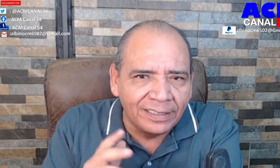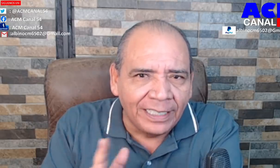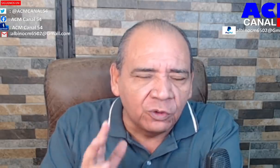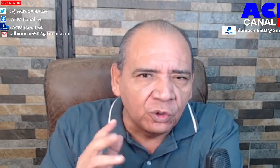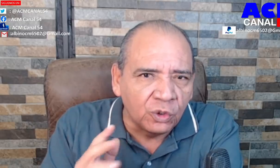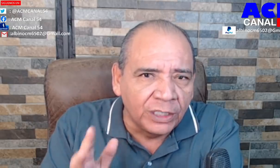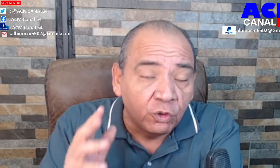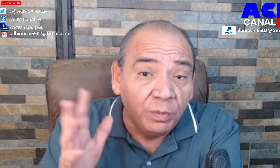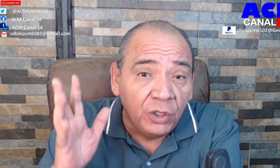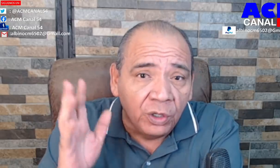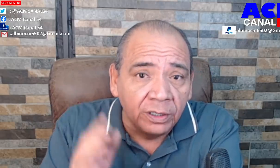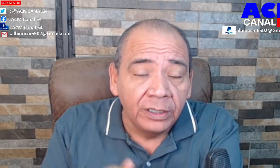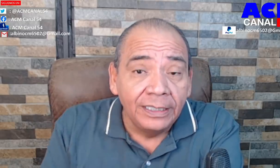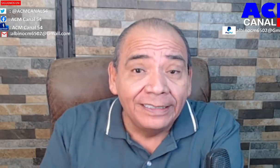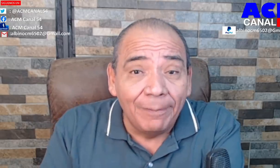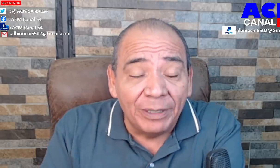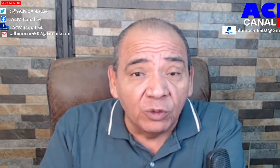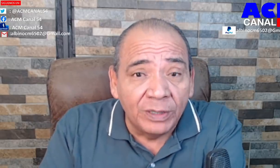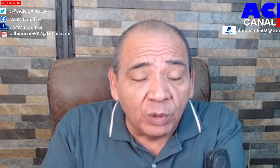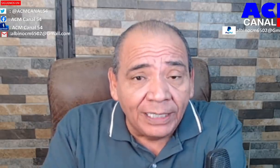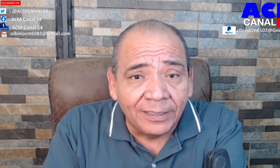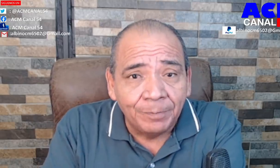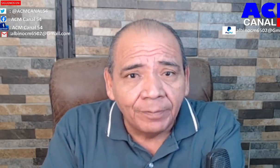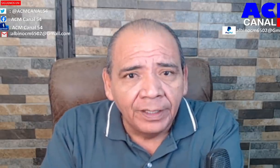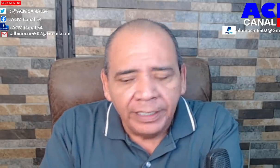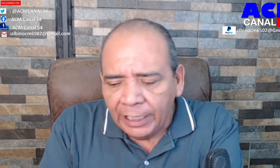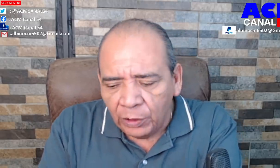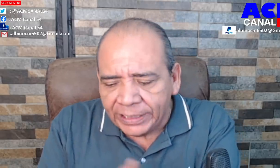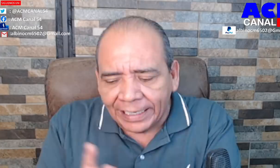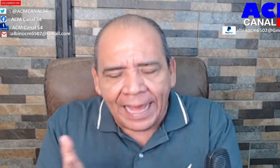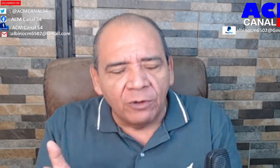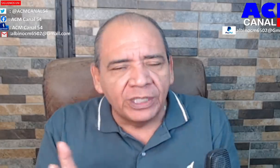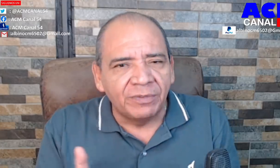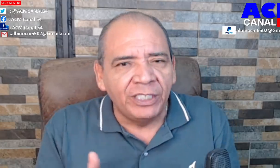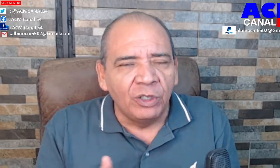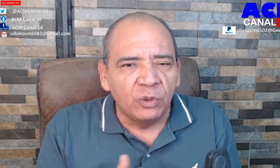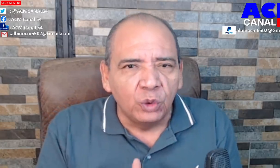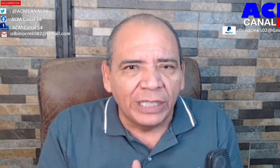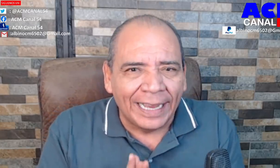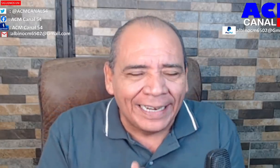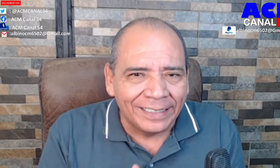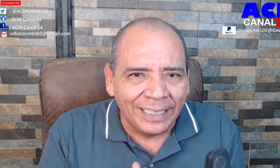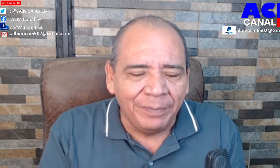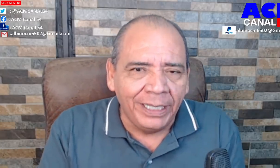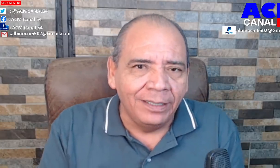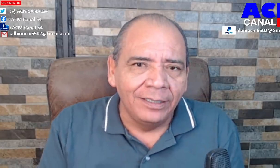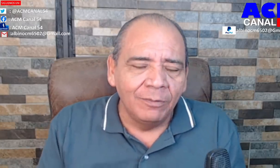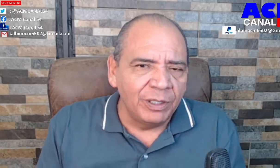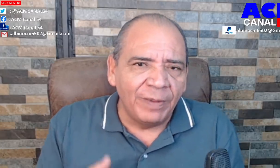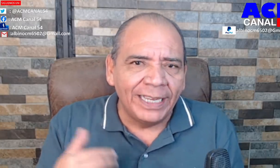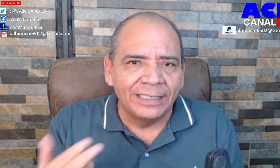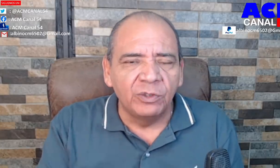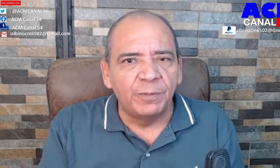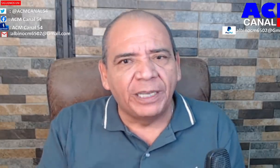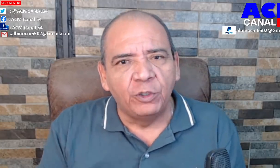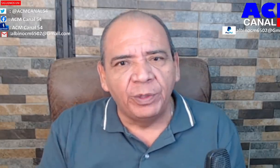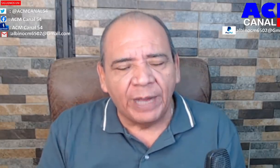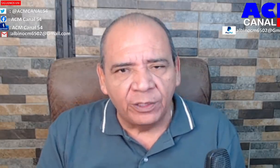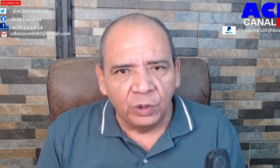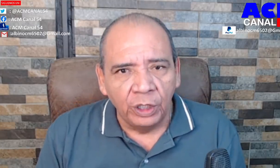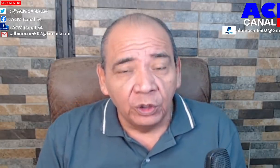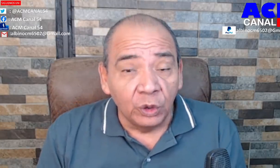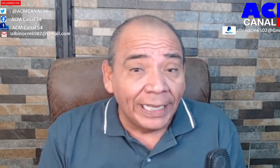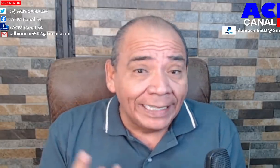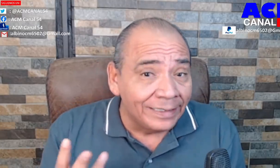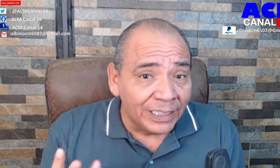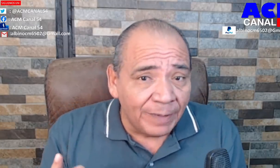mil, 700, 800, un millón de pesos mensuales. Y lo dice claro, o sea, si no les gusta ganar 100 mil, pues váyanse a un despacho